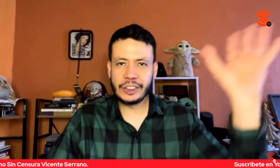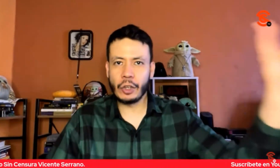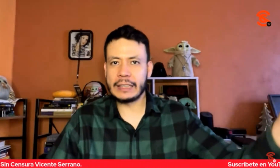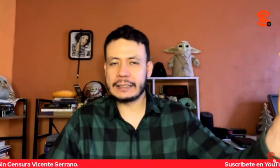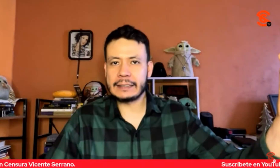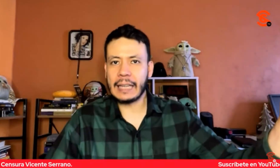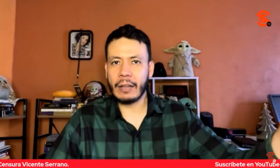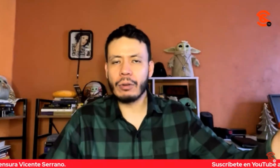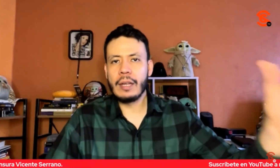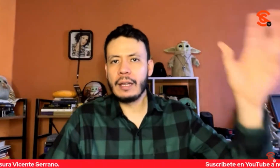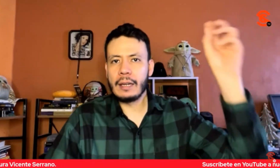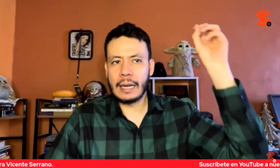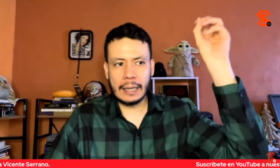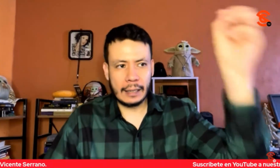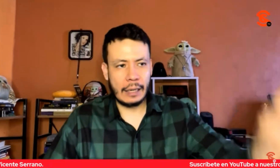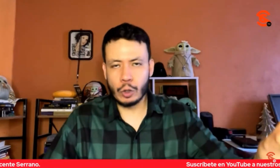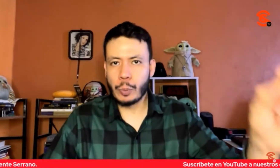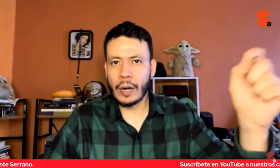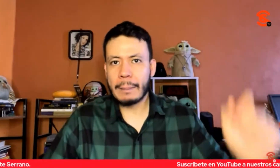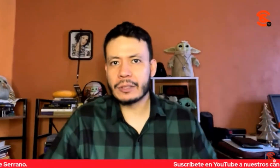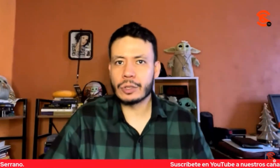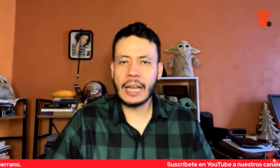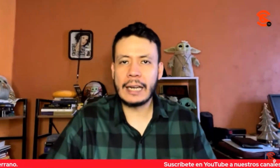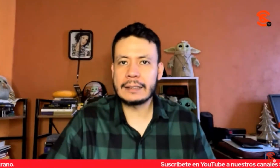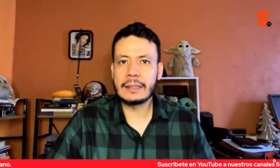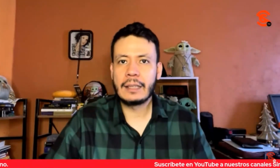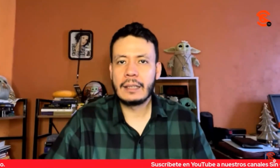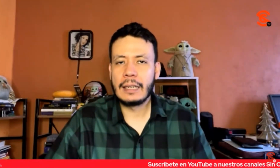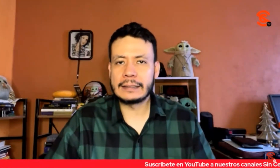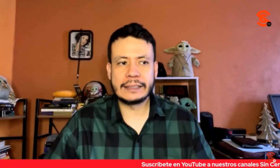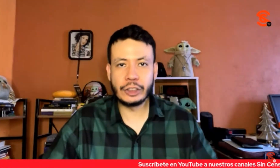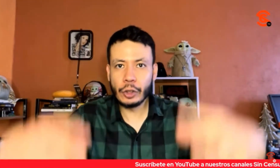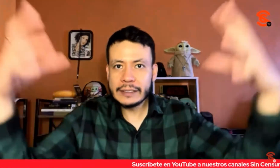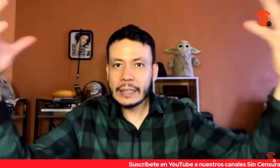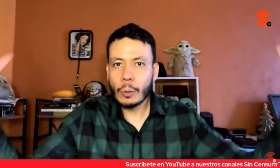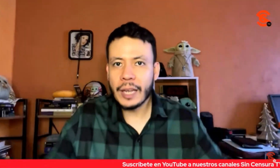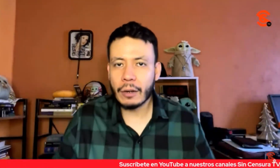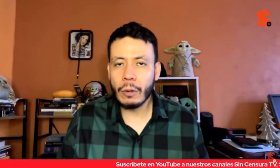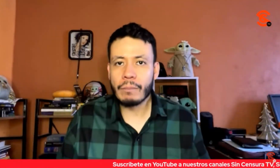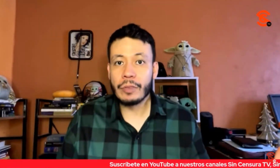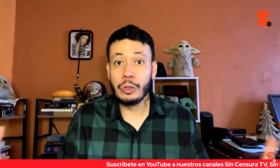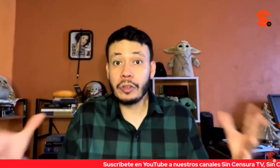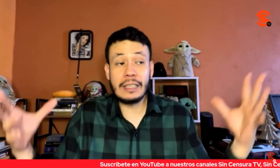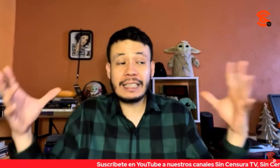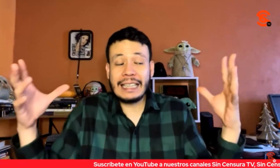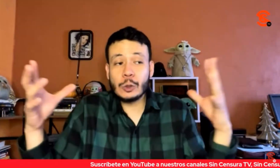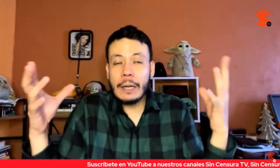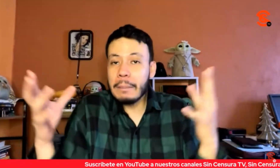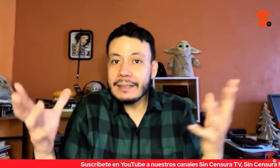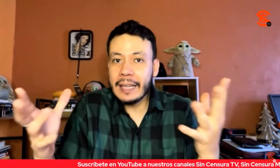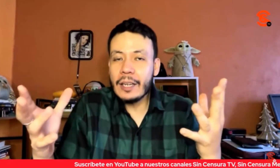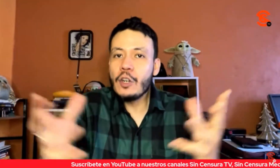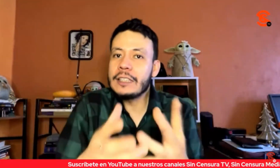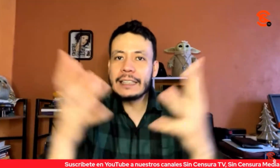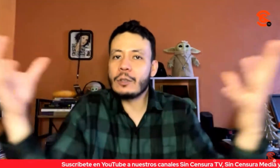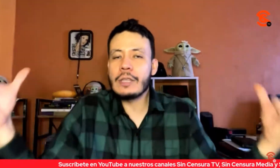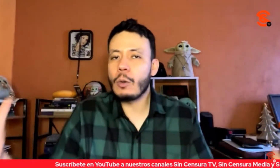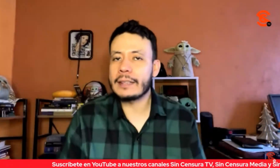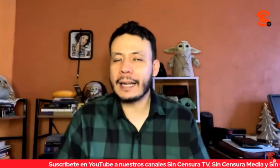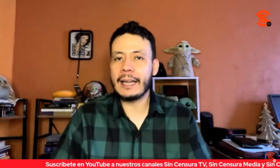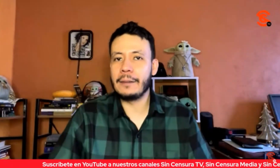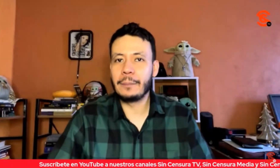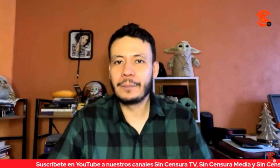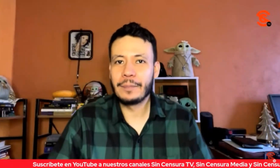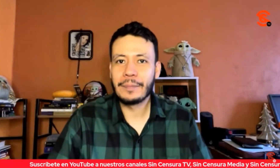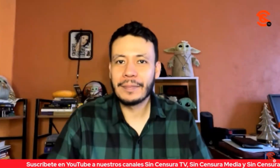Las decisiones de Estado, los programas sociales, las decisiones de gobierno, no, casualmente no es en